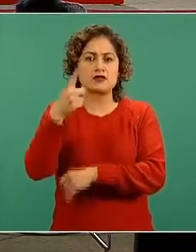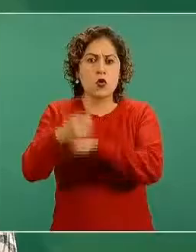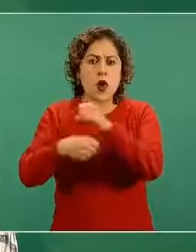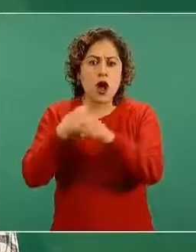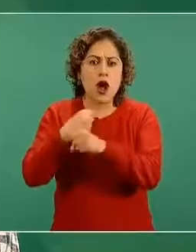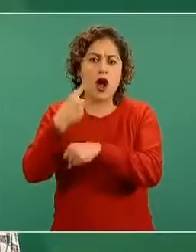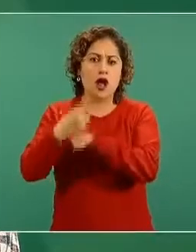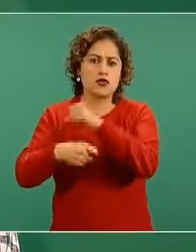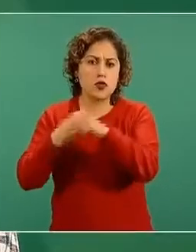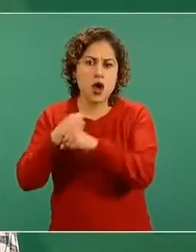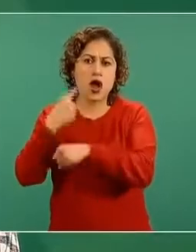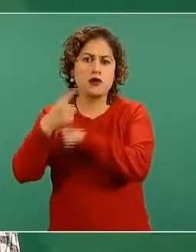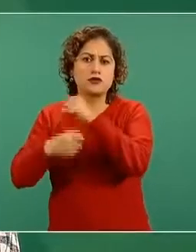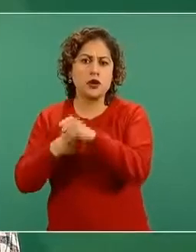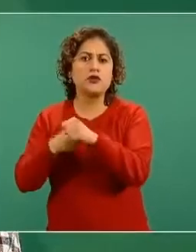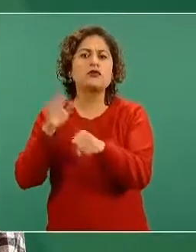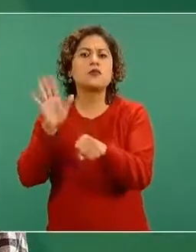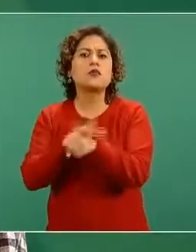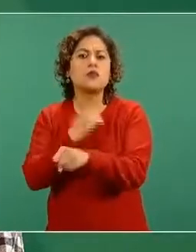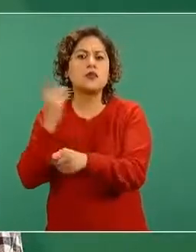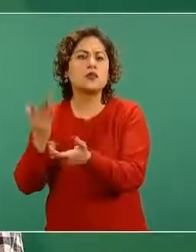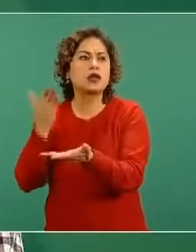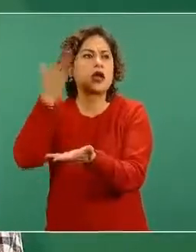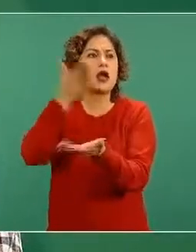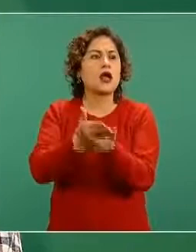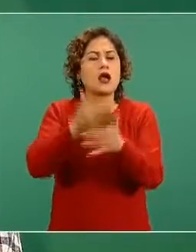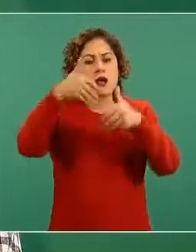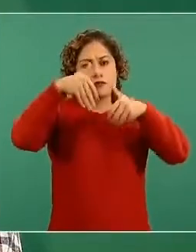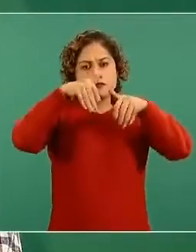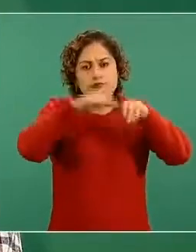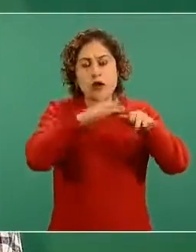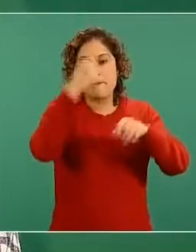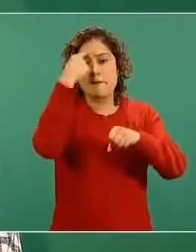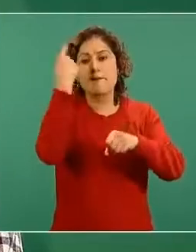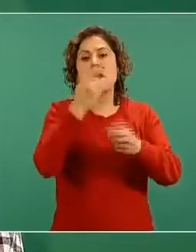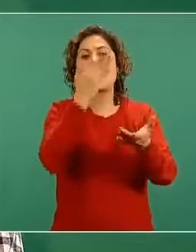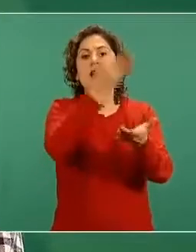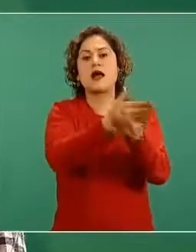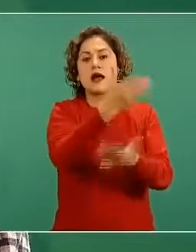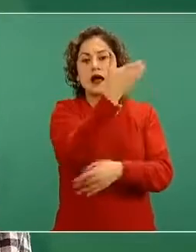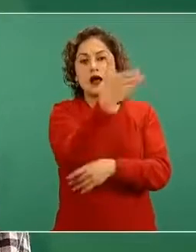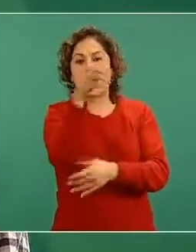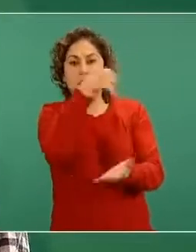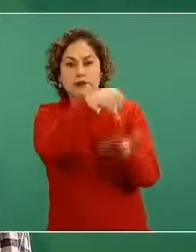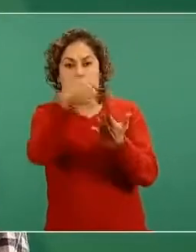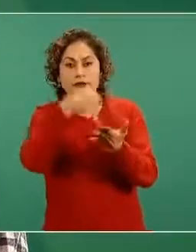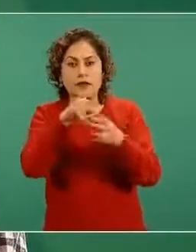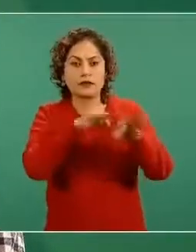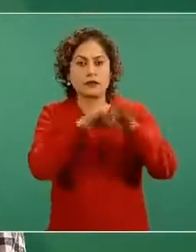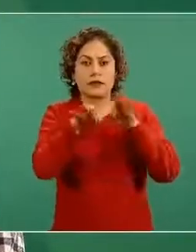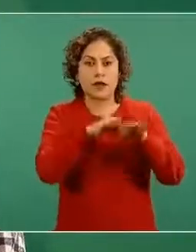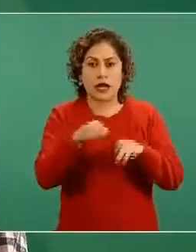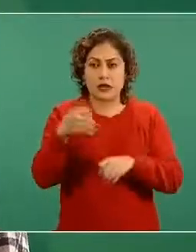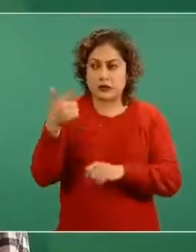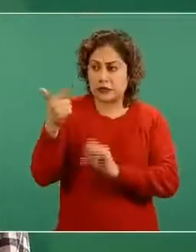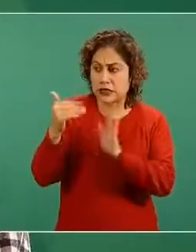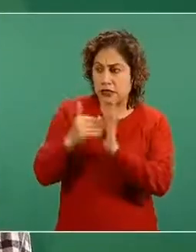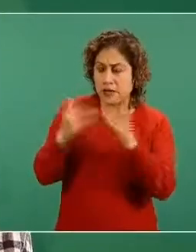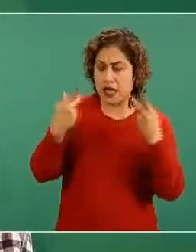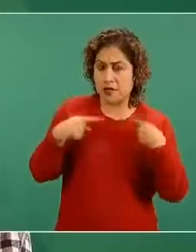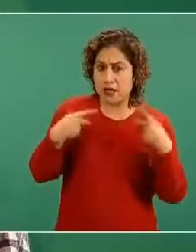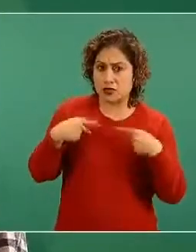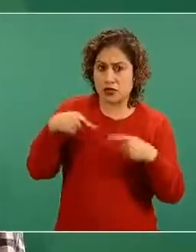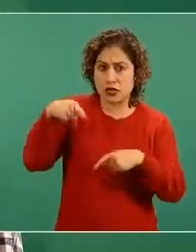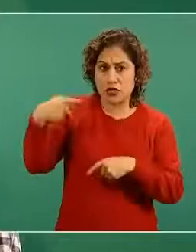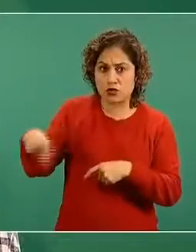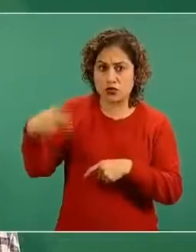temporadas agrícolas, nadie notaría que podrían representar un mecanismo más eficiente de